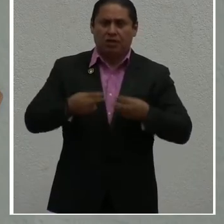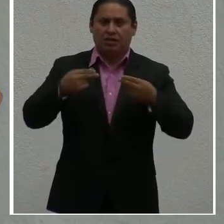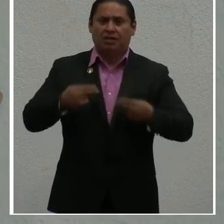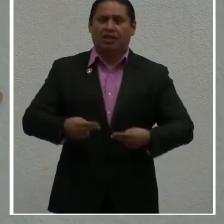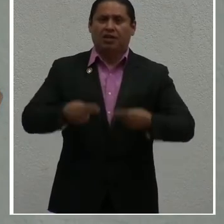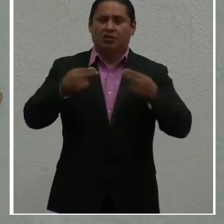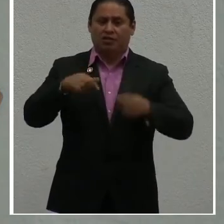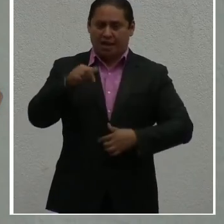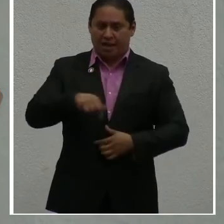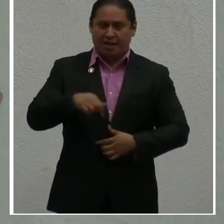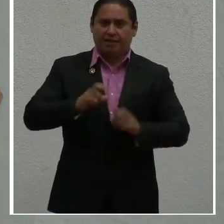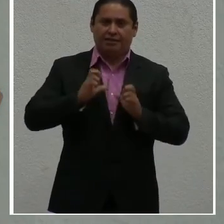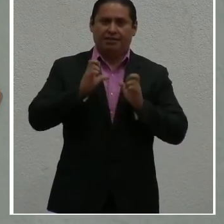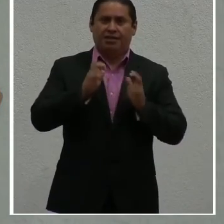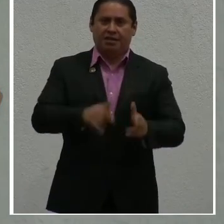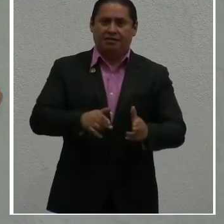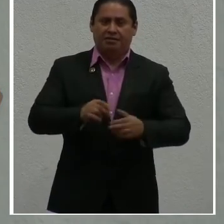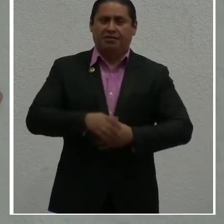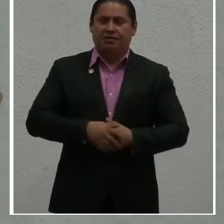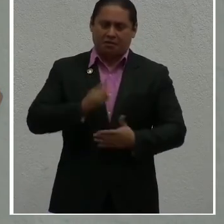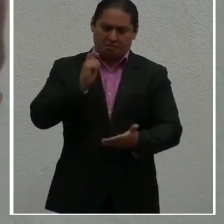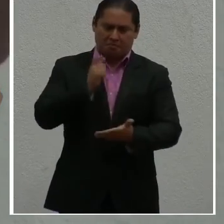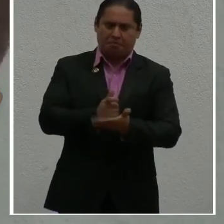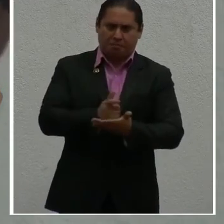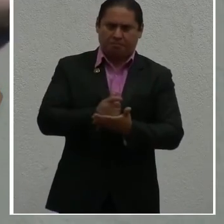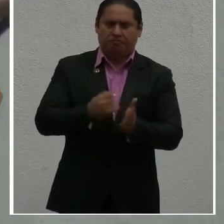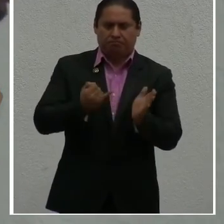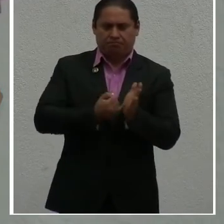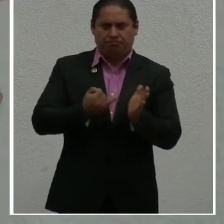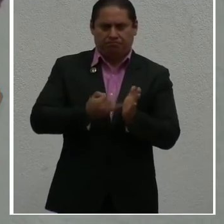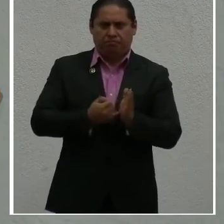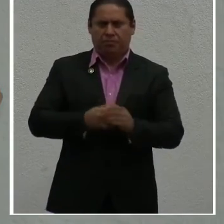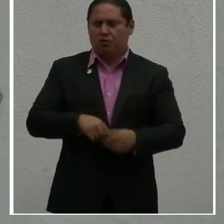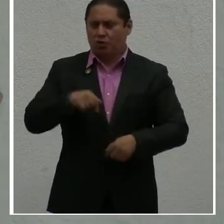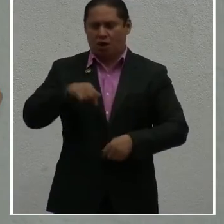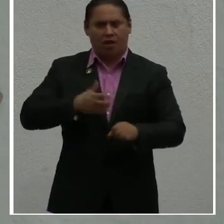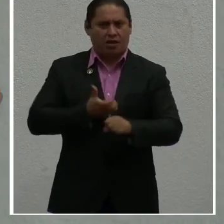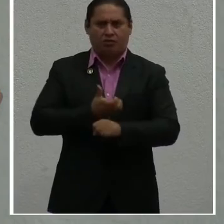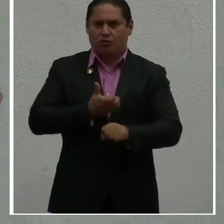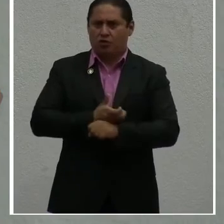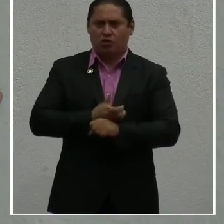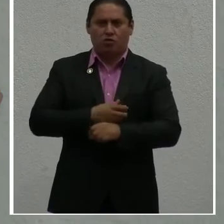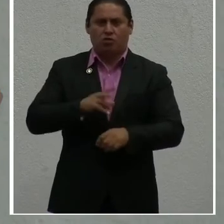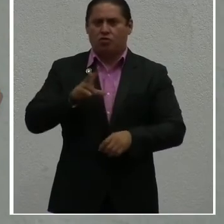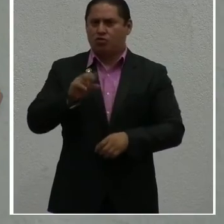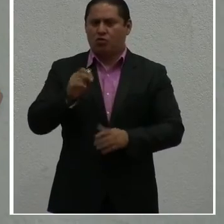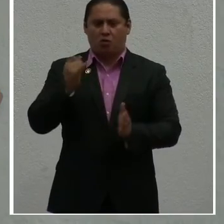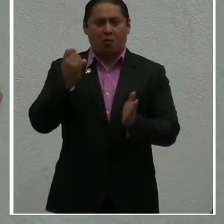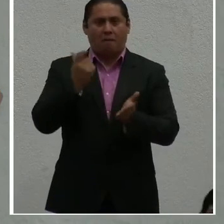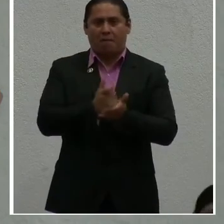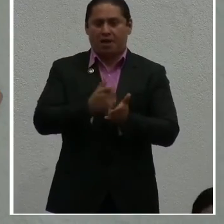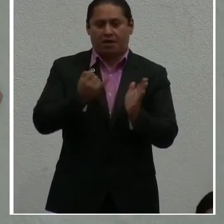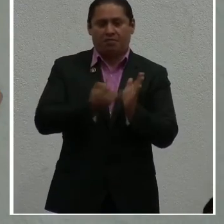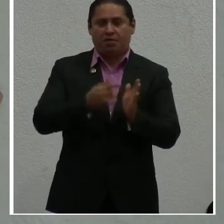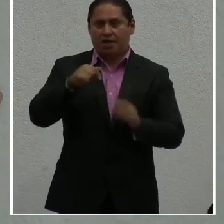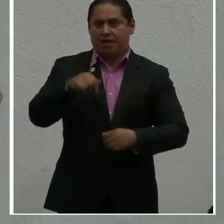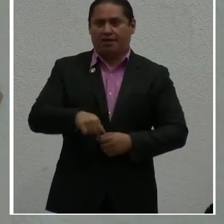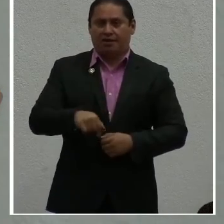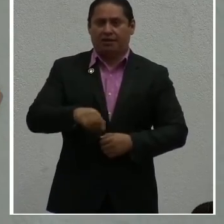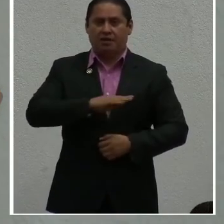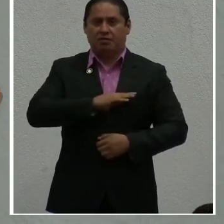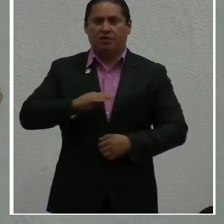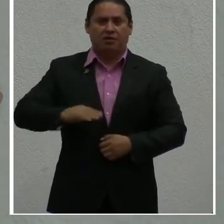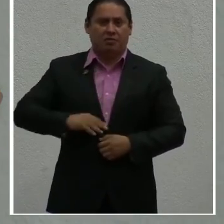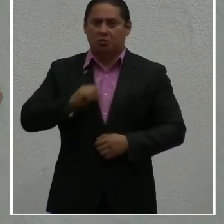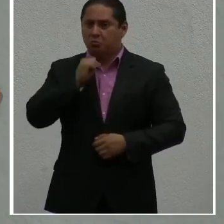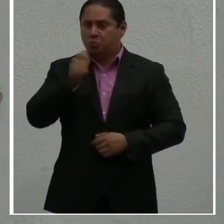de los chiapanecos y que están dadas de altas fuera del Estado. Entonces, no pagan impuestos acá. Entonces, el municipio no se beneficia en